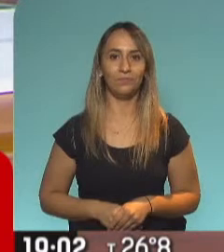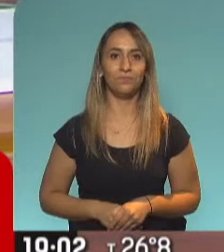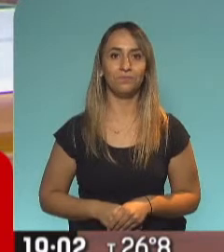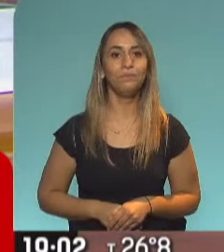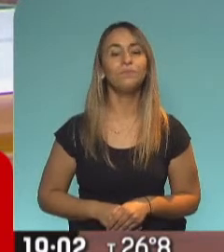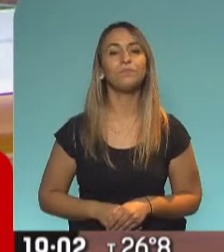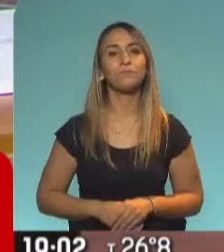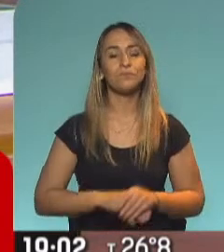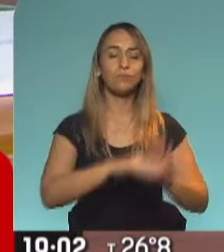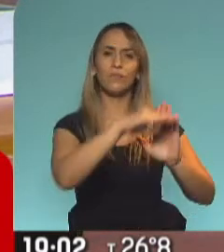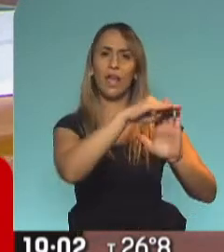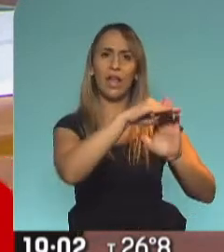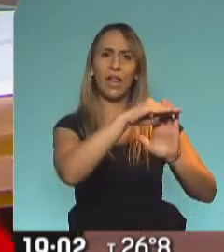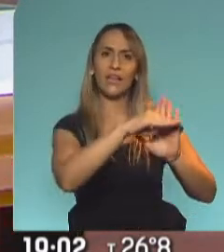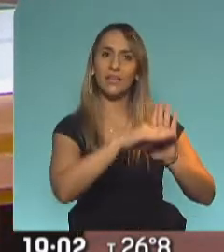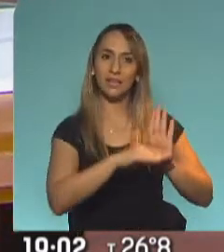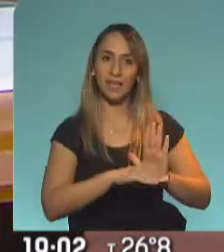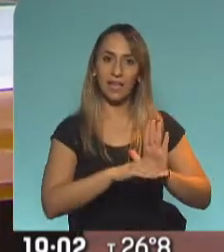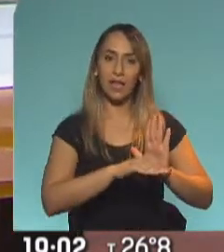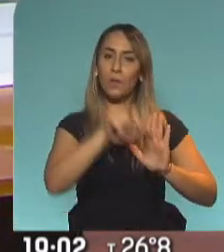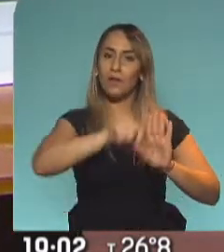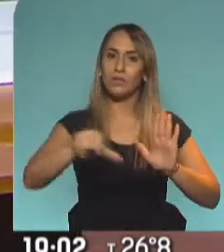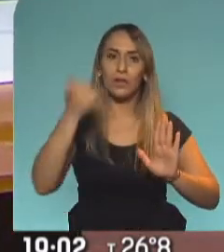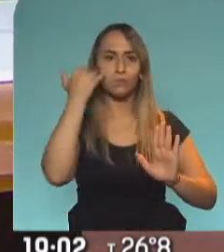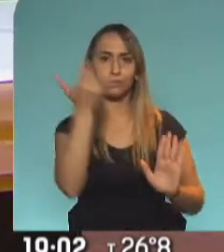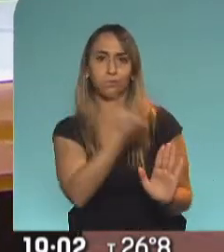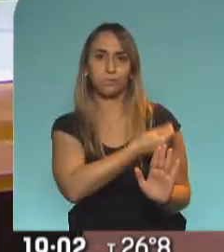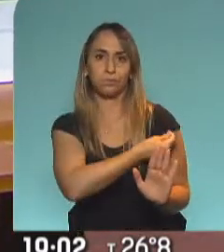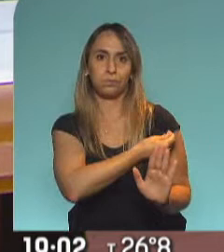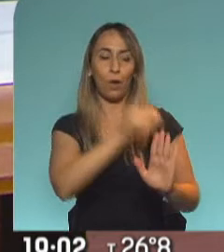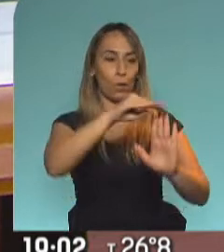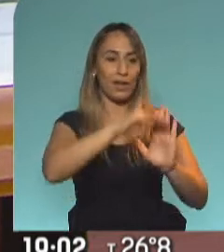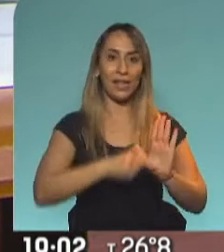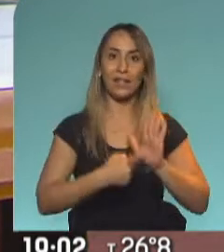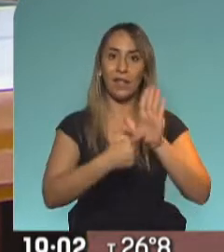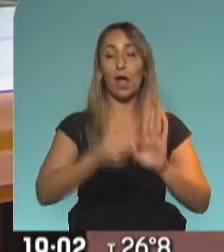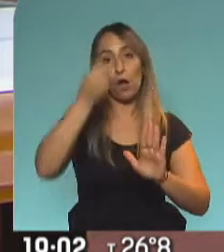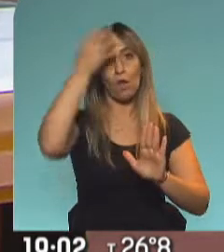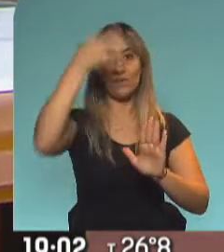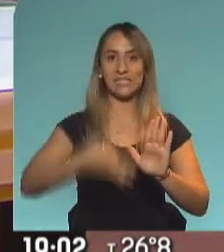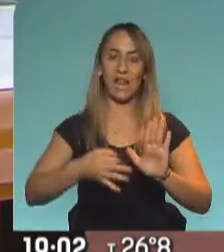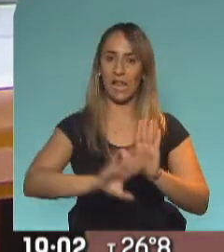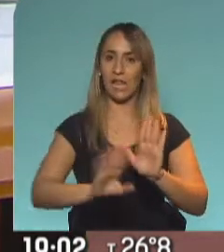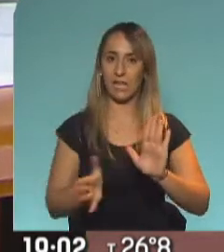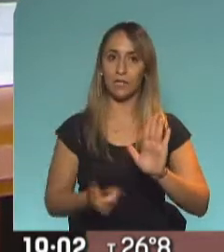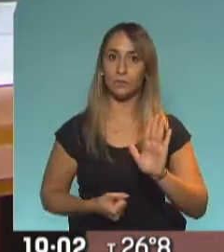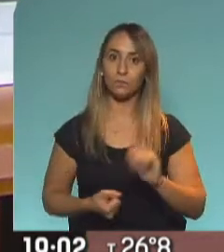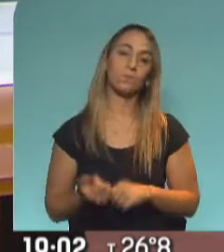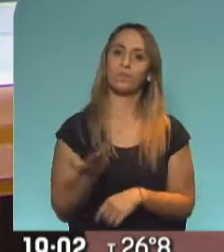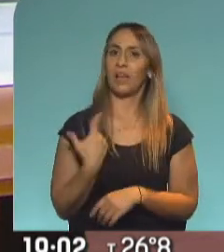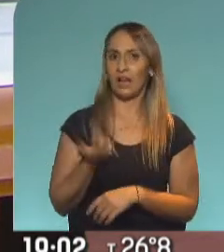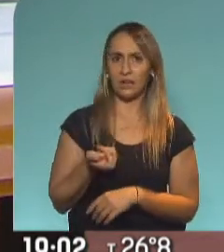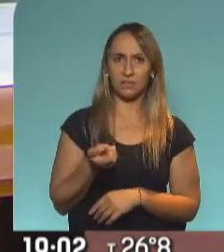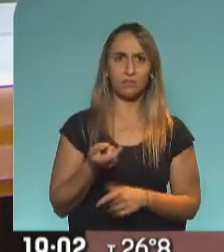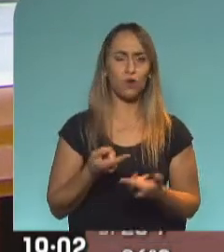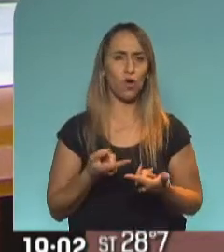El listado de los vacunados ya es oficial. El listado ya se hizo oficial en los últimos minutos, después de